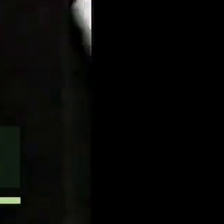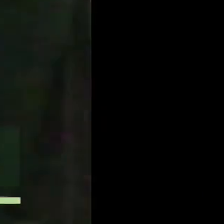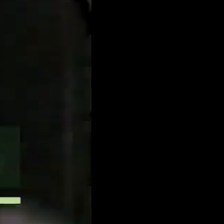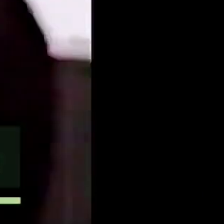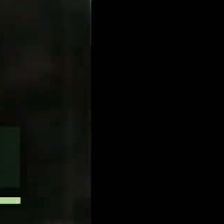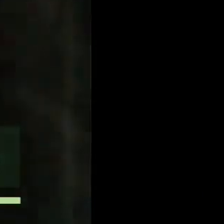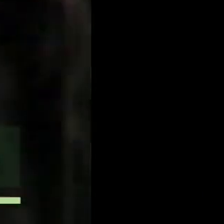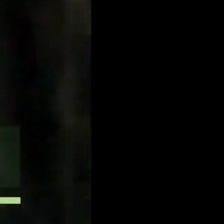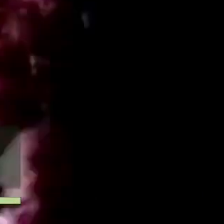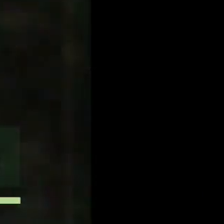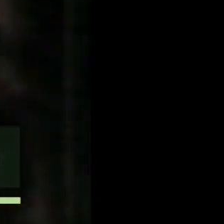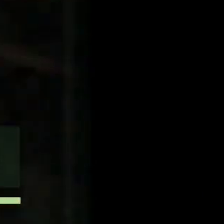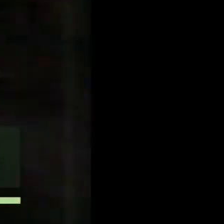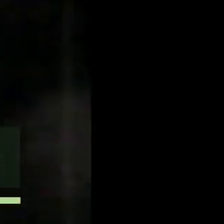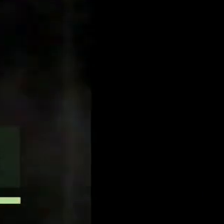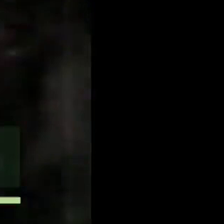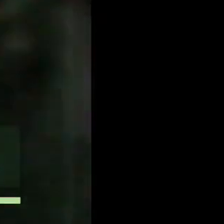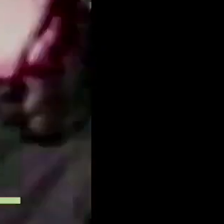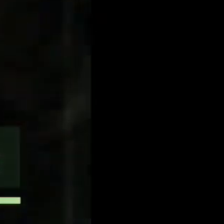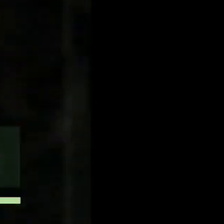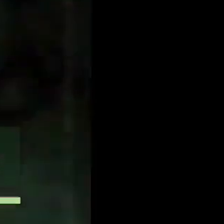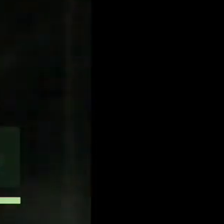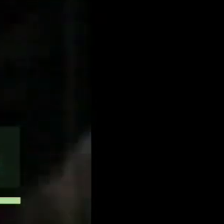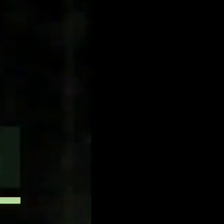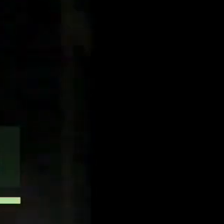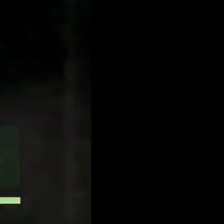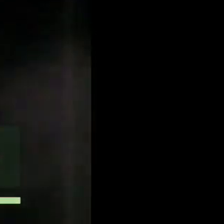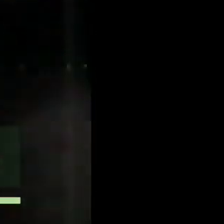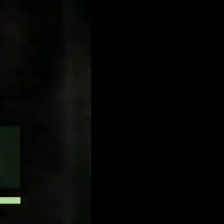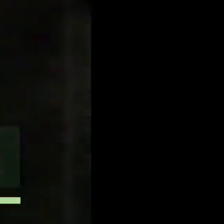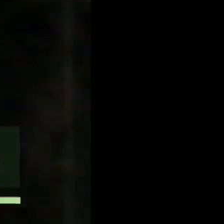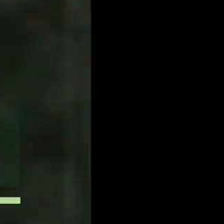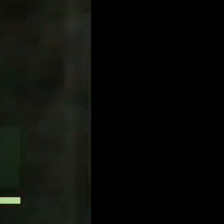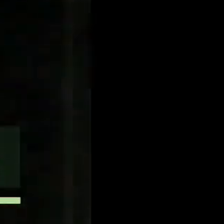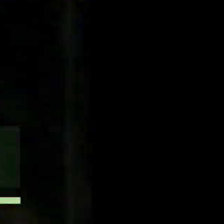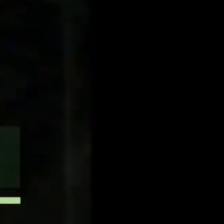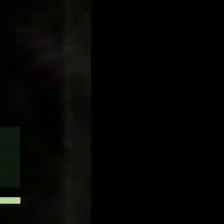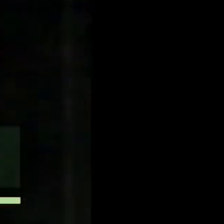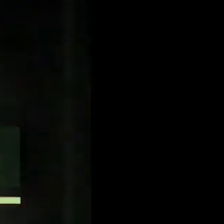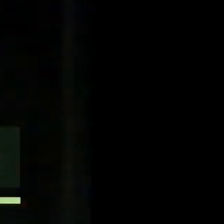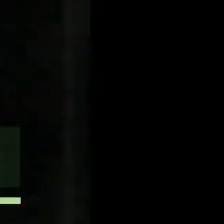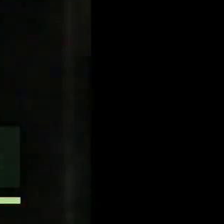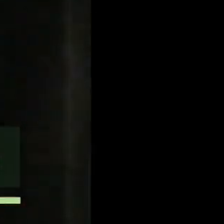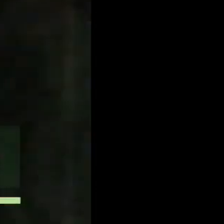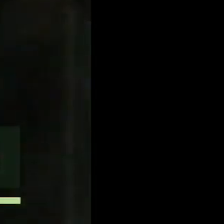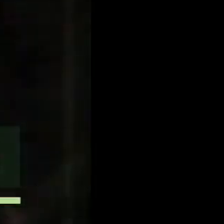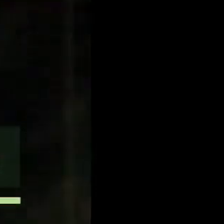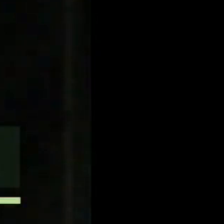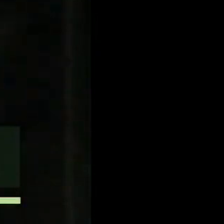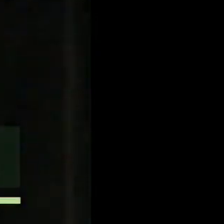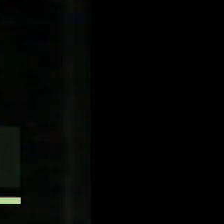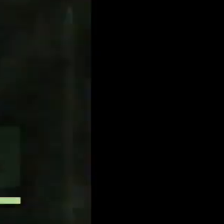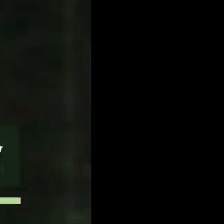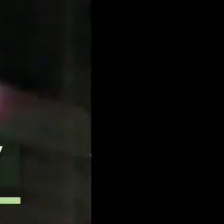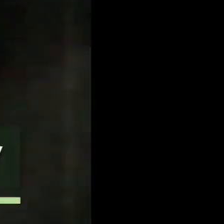La muerte de Alfredo como que cristaliza una idea que él tenía, ¿no? pero que claro, a la vez también ese afán